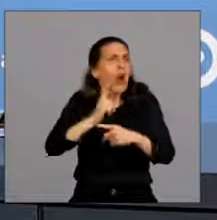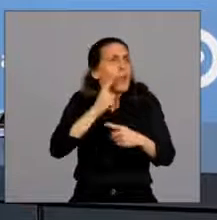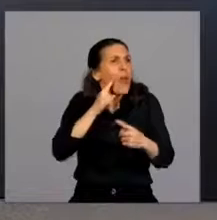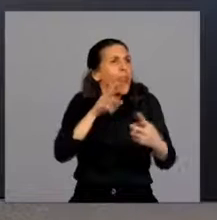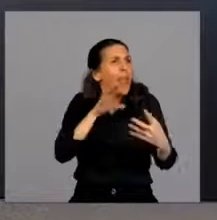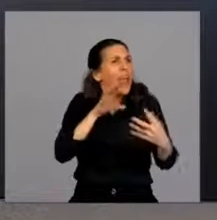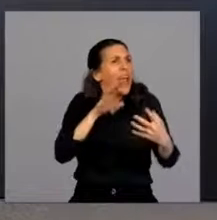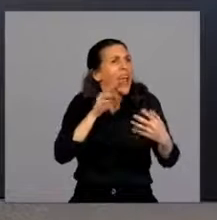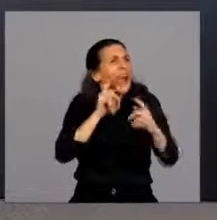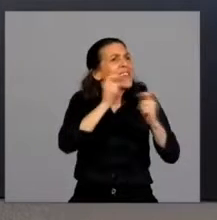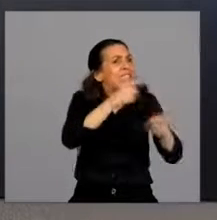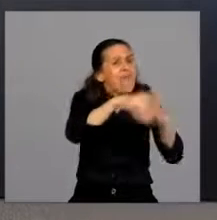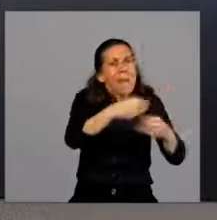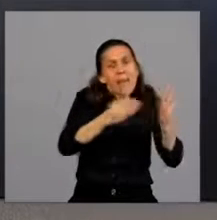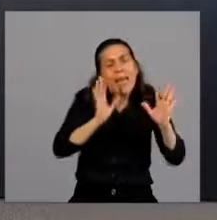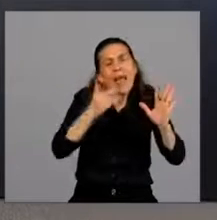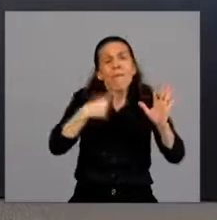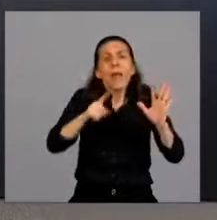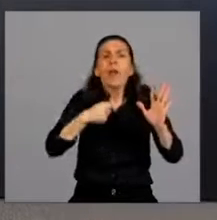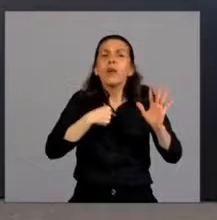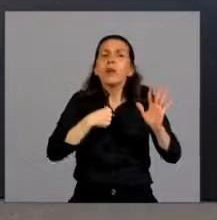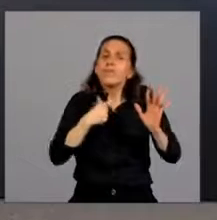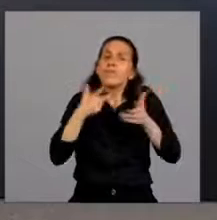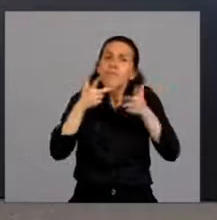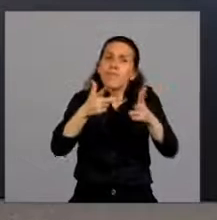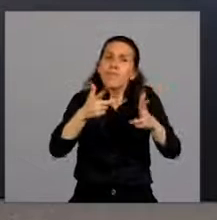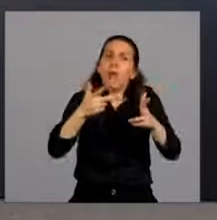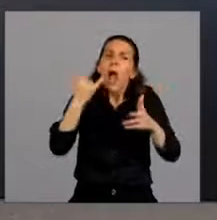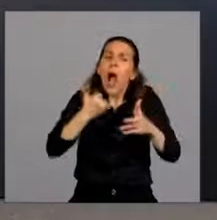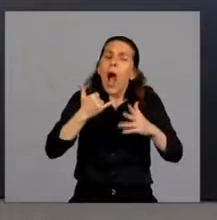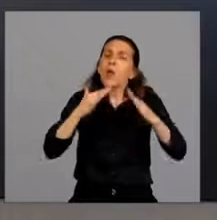destacar el efecto positivo que ha tenido la